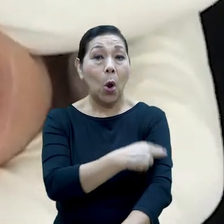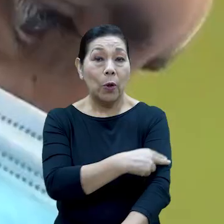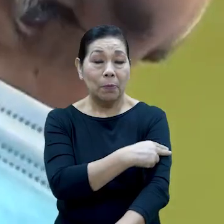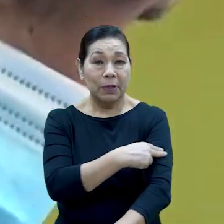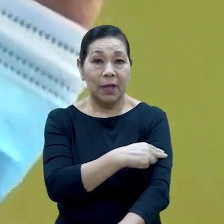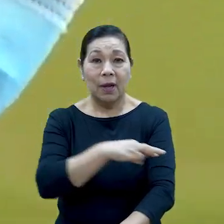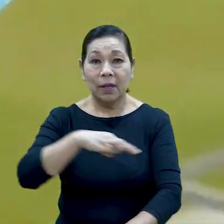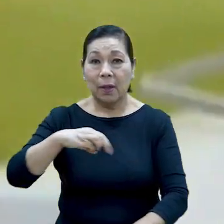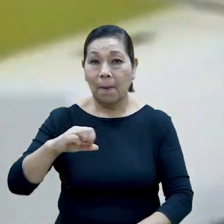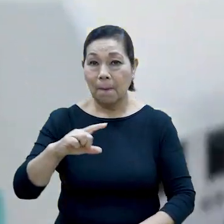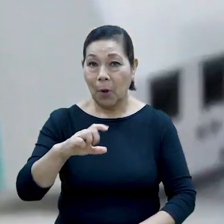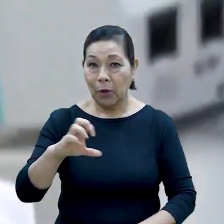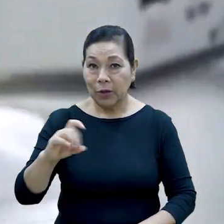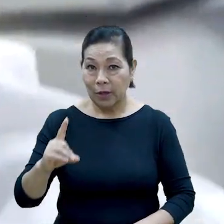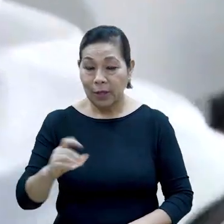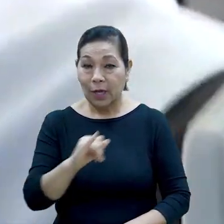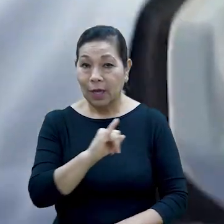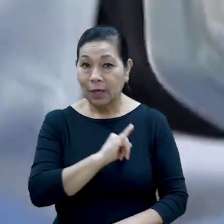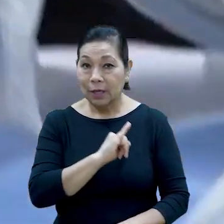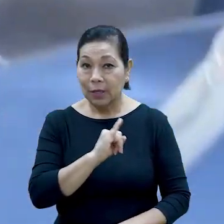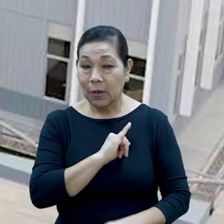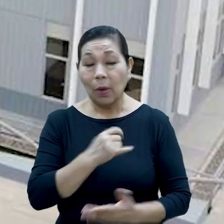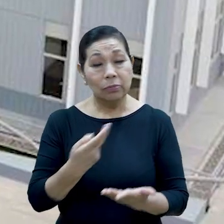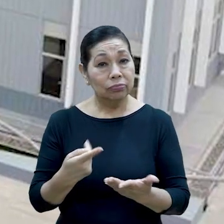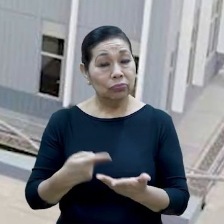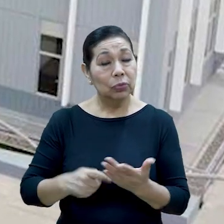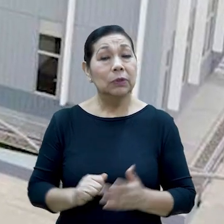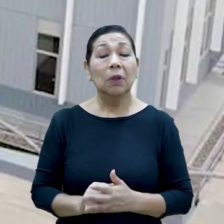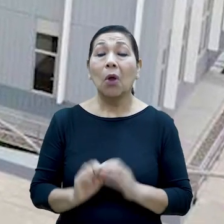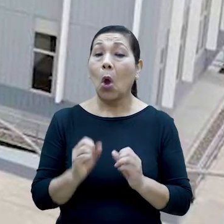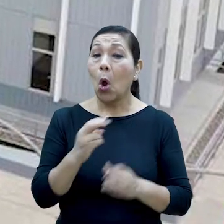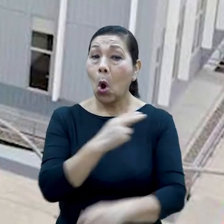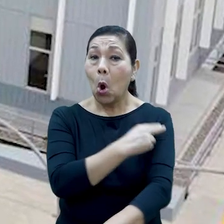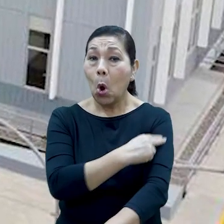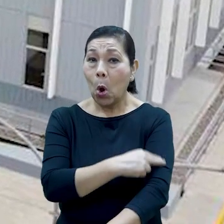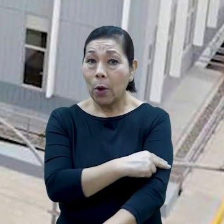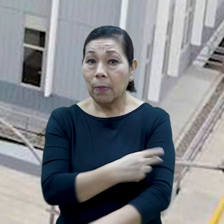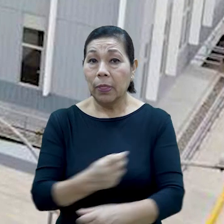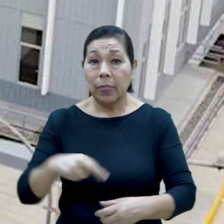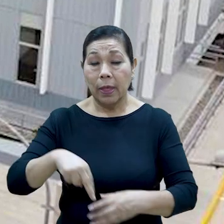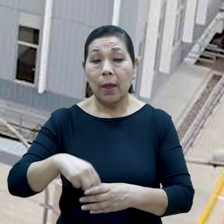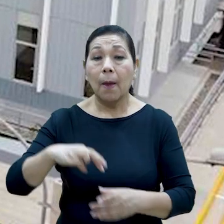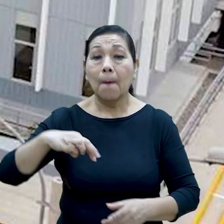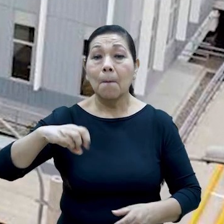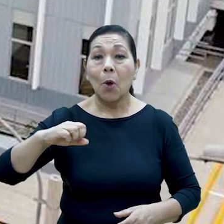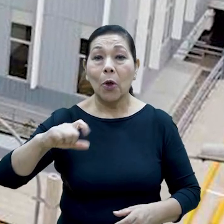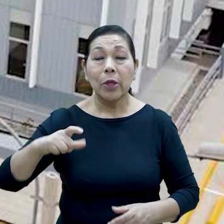Apoyo de Mollendo, pero al ser transferida al Instituto Peruano de Seguridad Social, Hospital Integrado